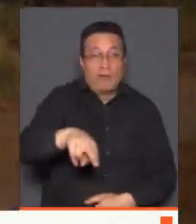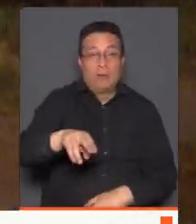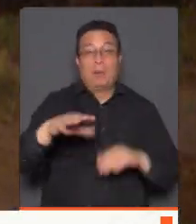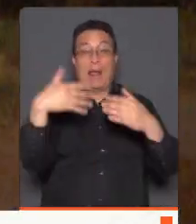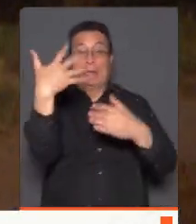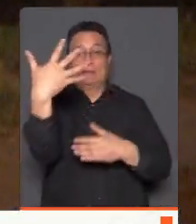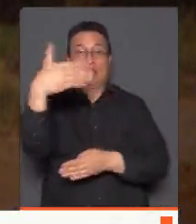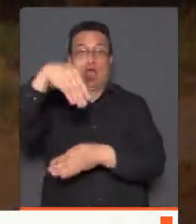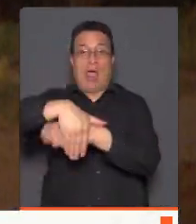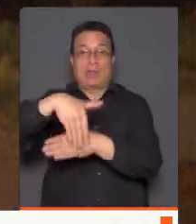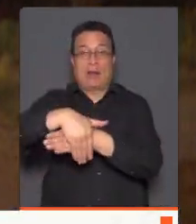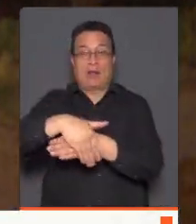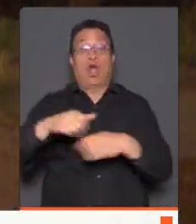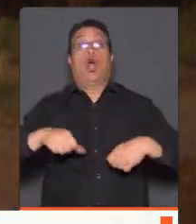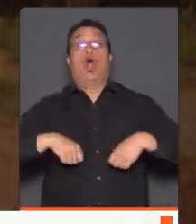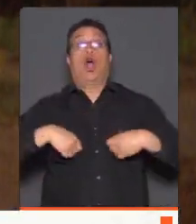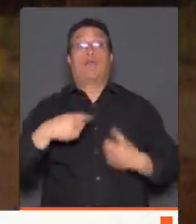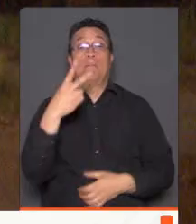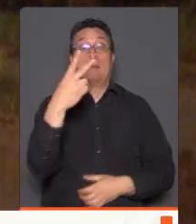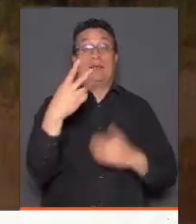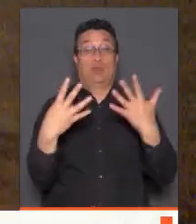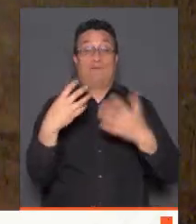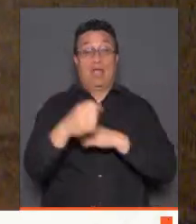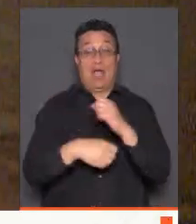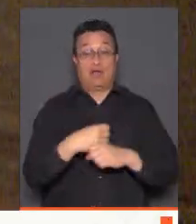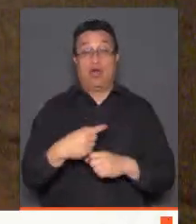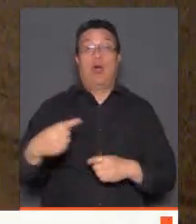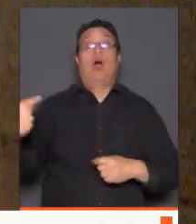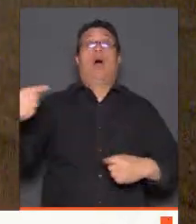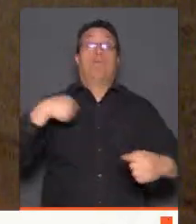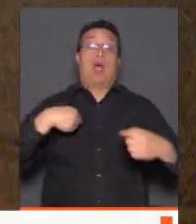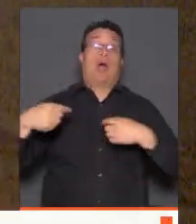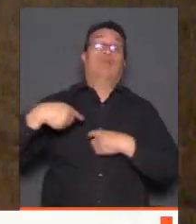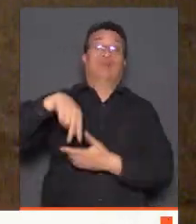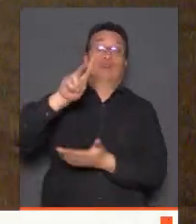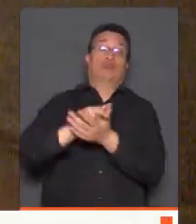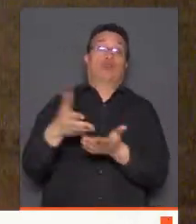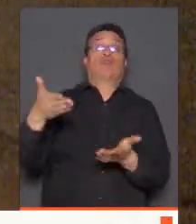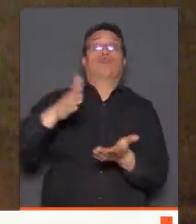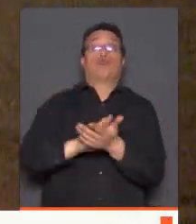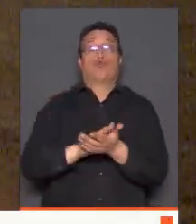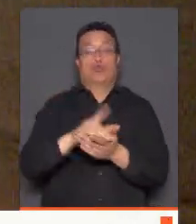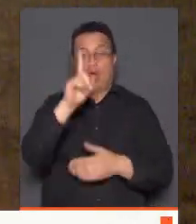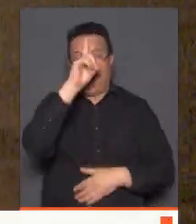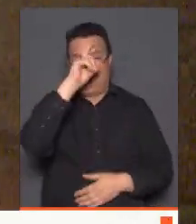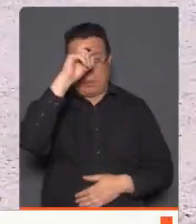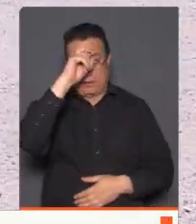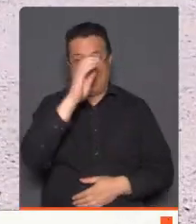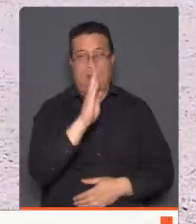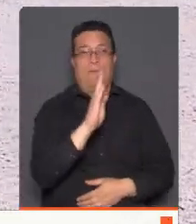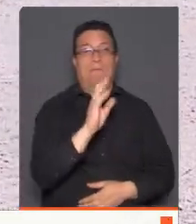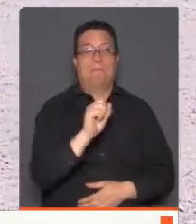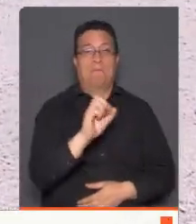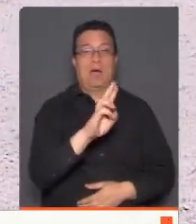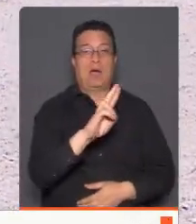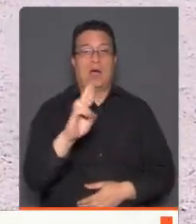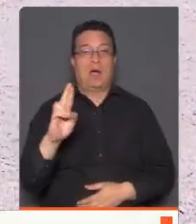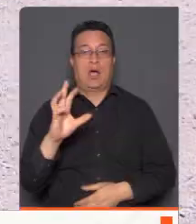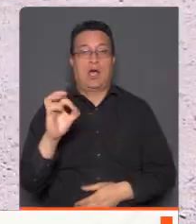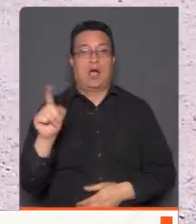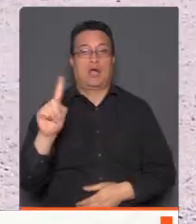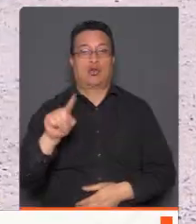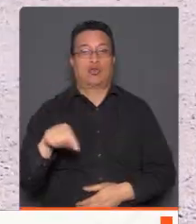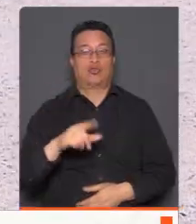horas y donde un joven de 29 años de edad fue baleado y murió al llegar al hospital Barros Luco. En donde tuvimos que resguardarnos todos